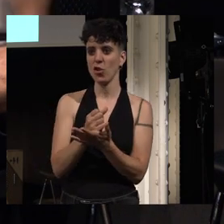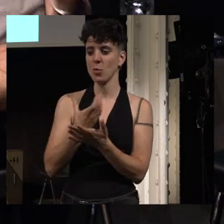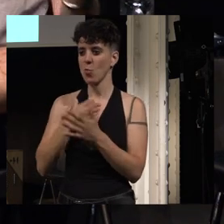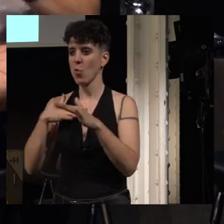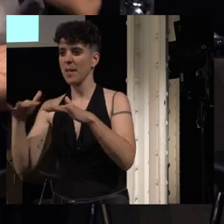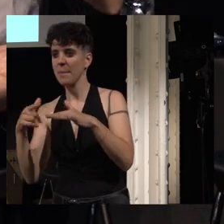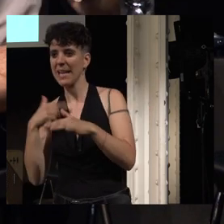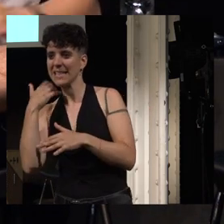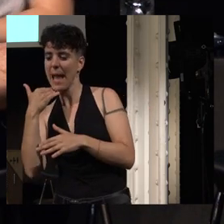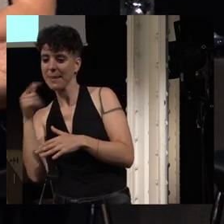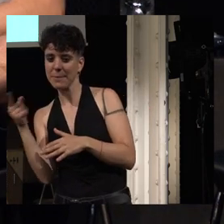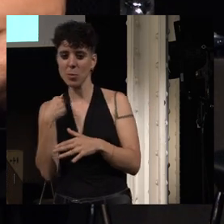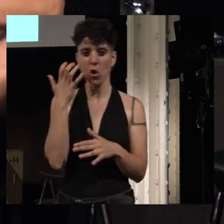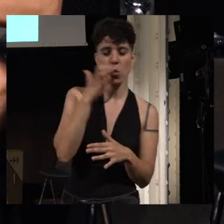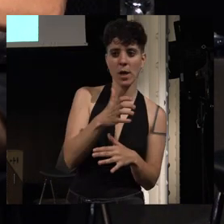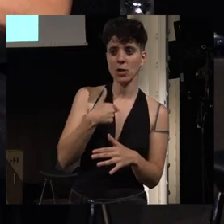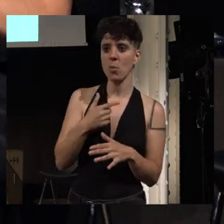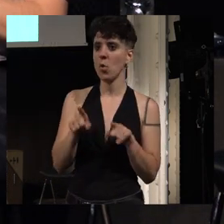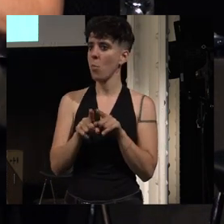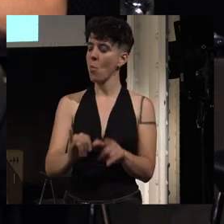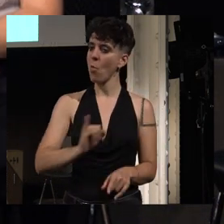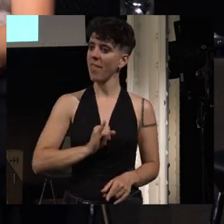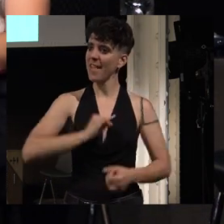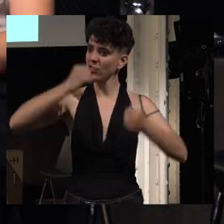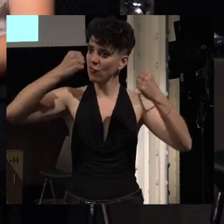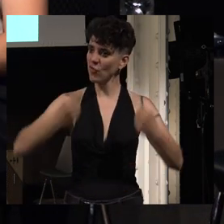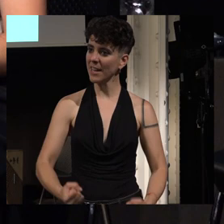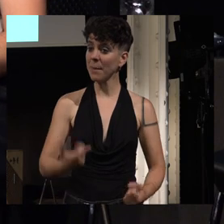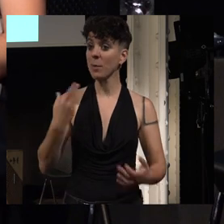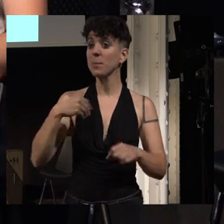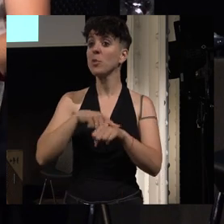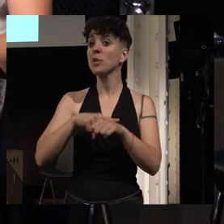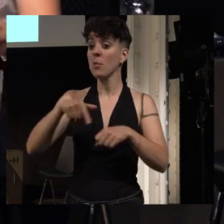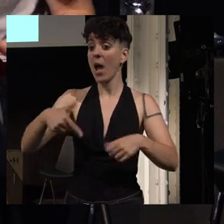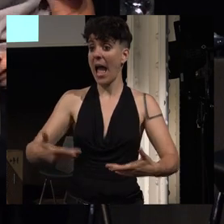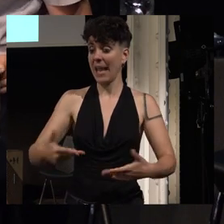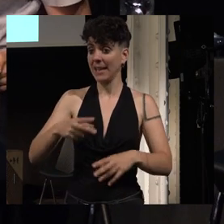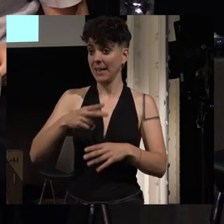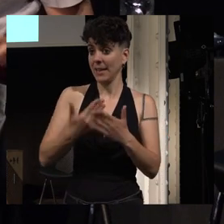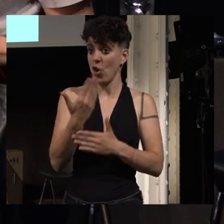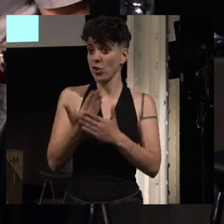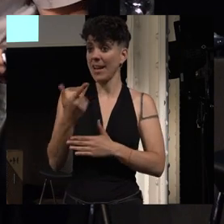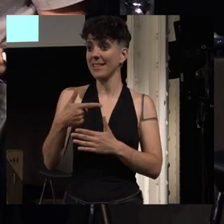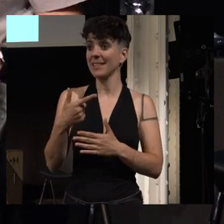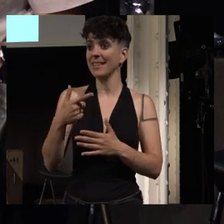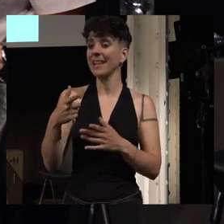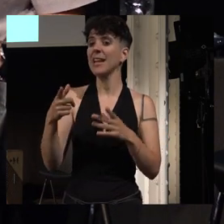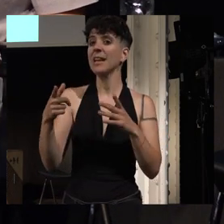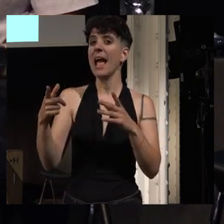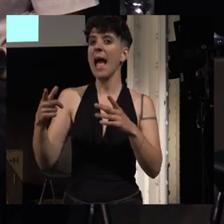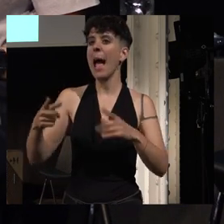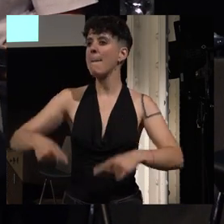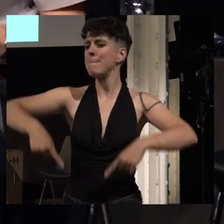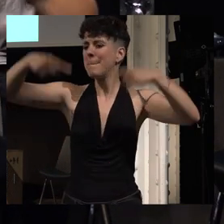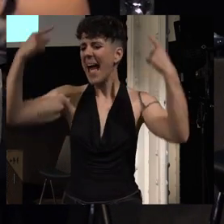y los queer saben lo municipalismo. Que somos muy identitarios, vamos. Pero mientras estábamos aquí, ha pasado una cosa relevante. Es que ha habido una batalla en Twitter